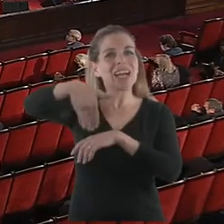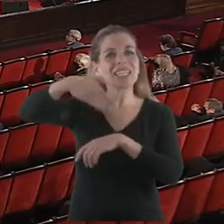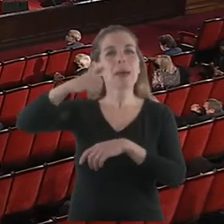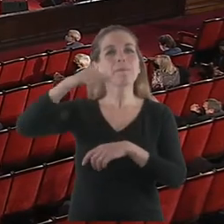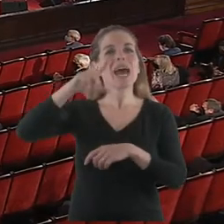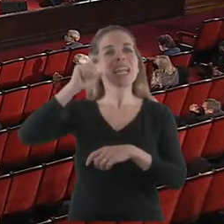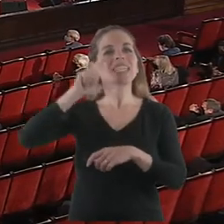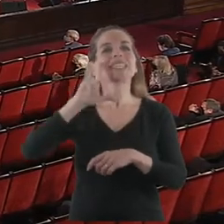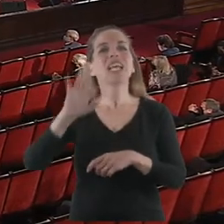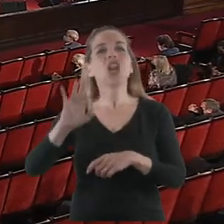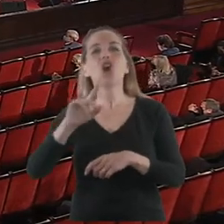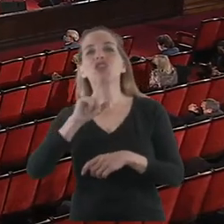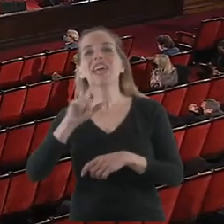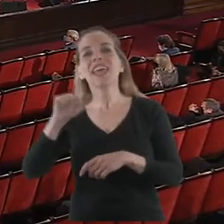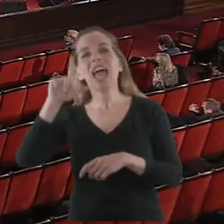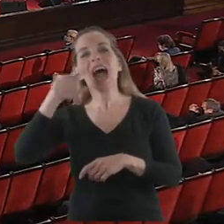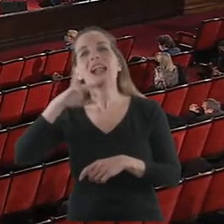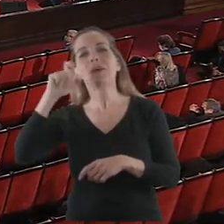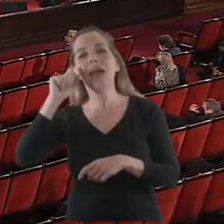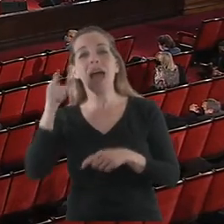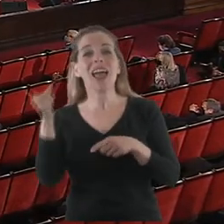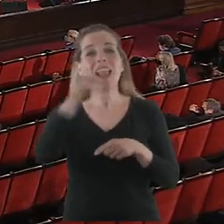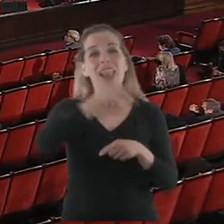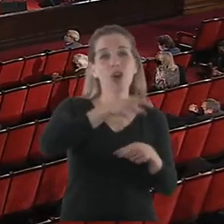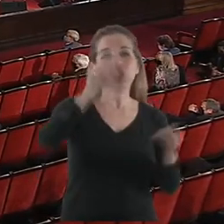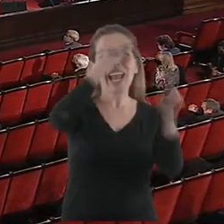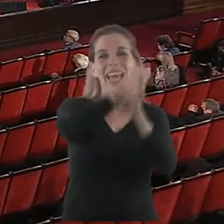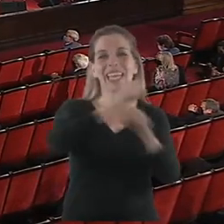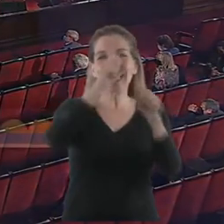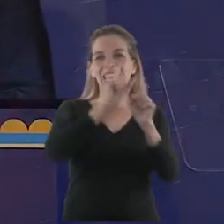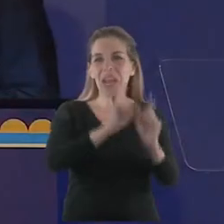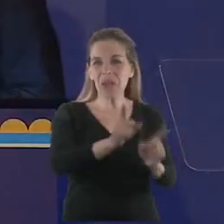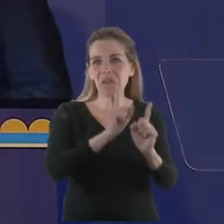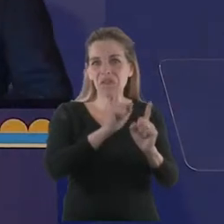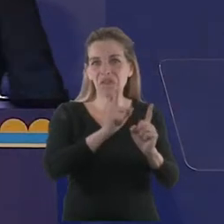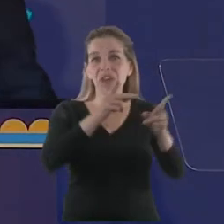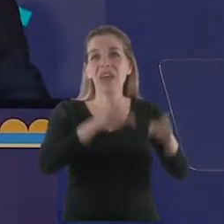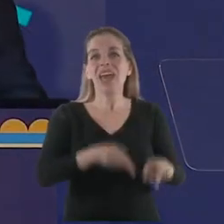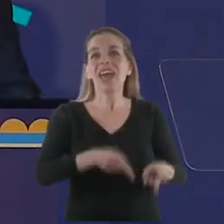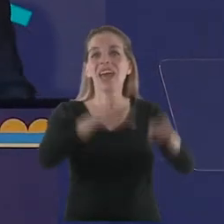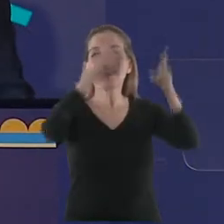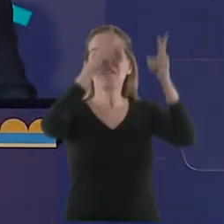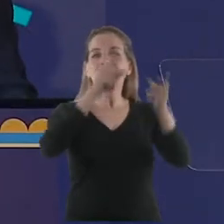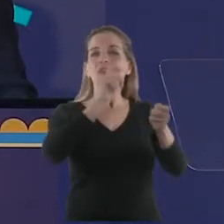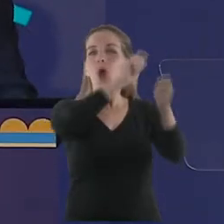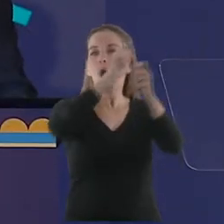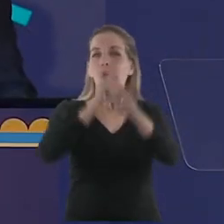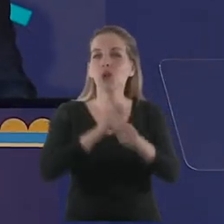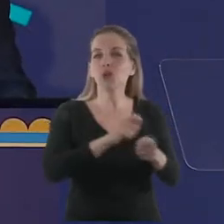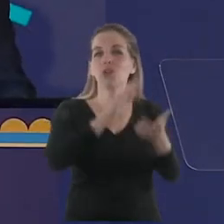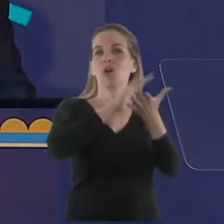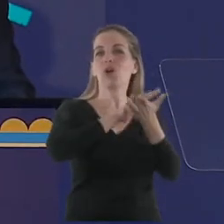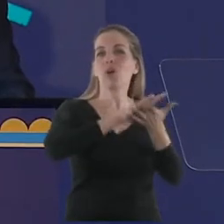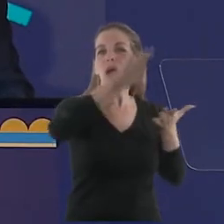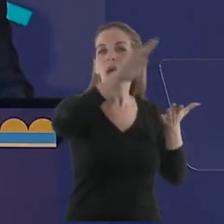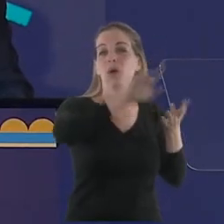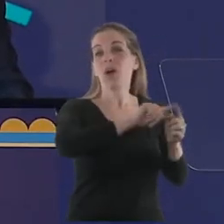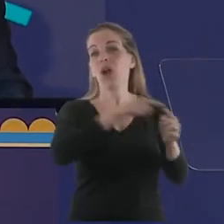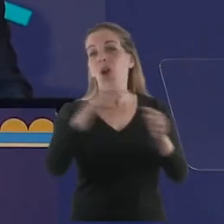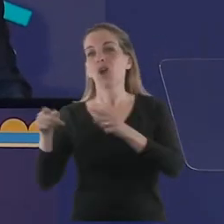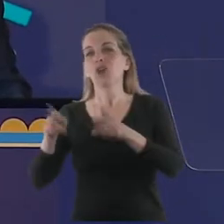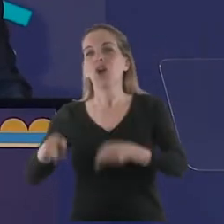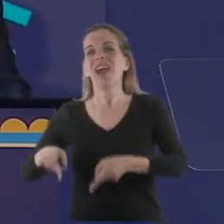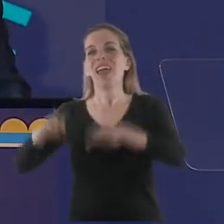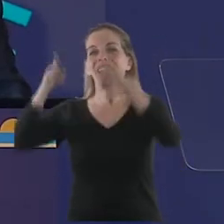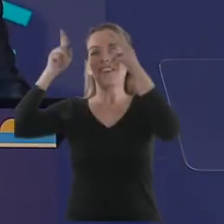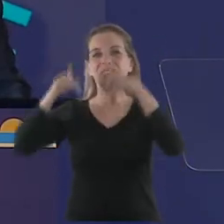en Económicas, todavía eso continúa ahí, igual. Todavía está ahí con edificio nuevo encima. Claro, está mejor. Renovado. Nosotros los viejos de